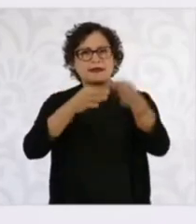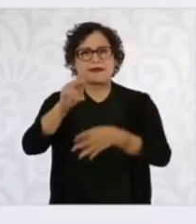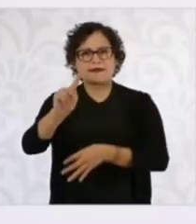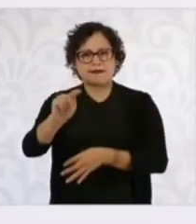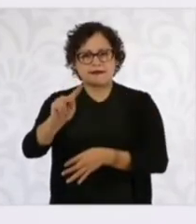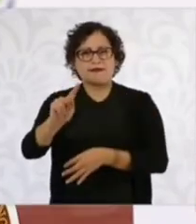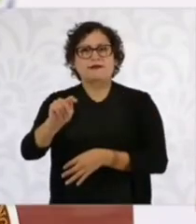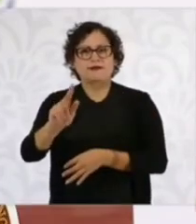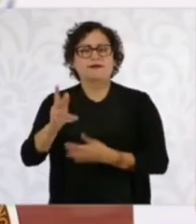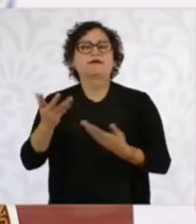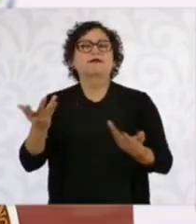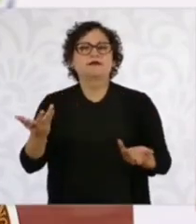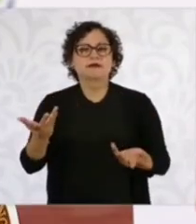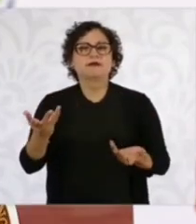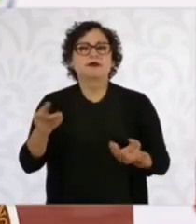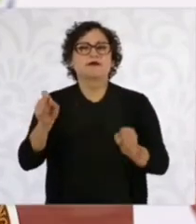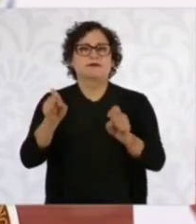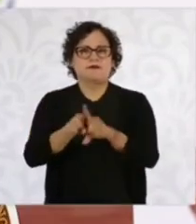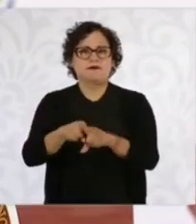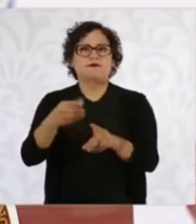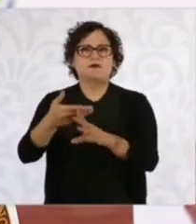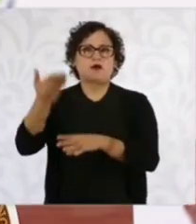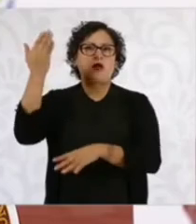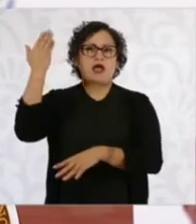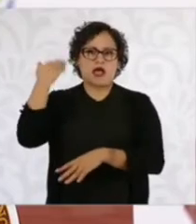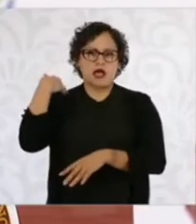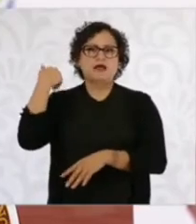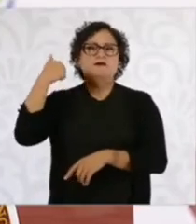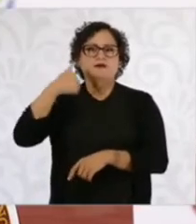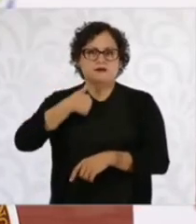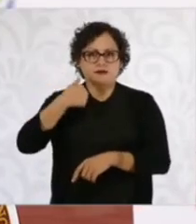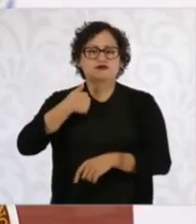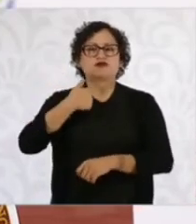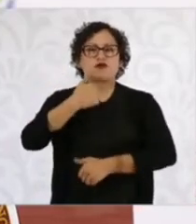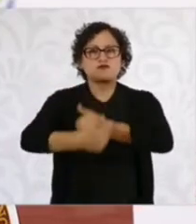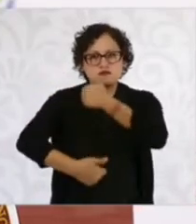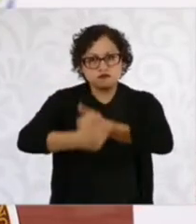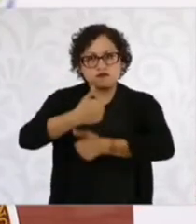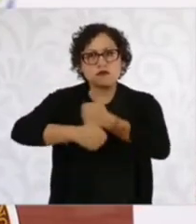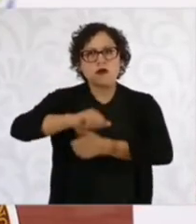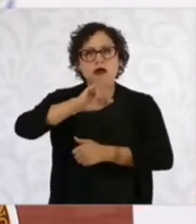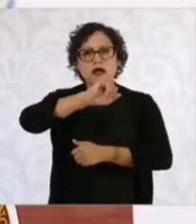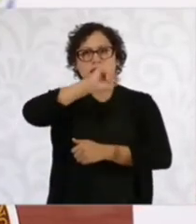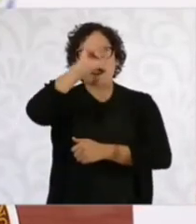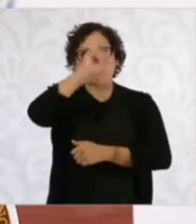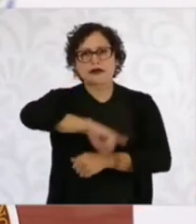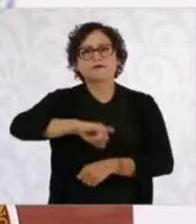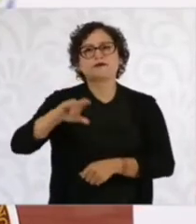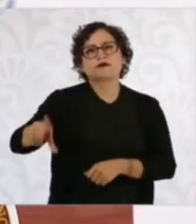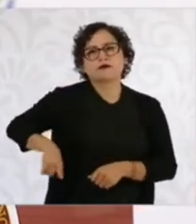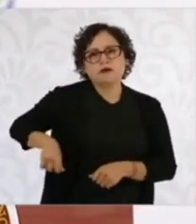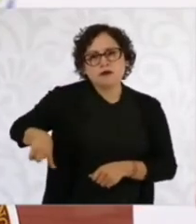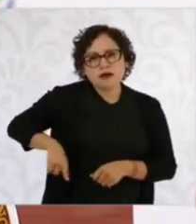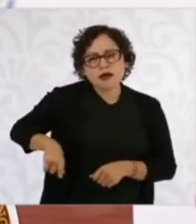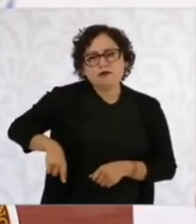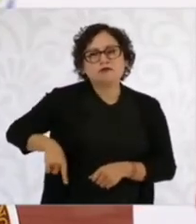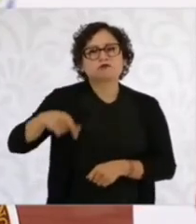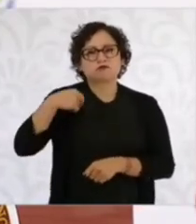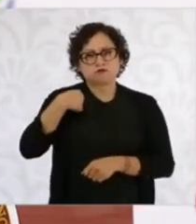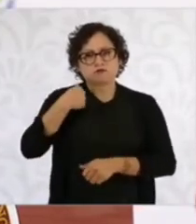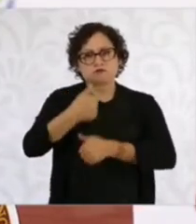Mancera, que en su momento denuncié cuando fui candidata a la jefatura de gobierno, en